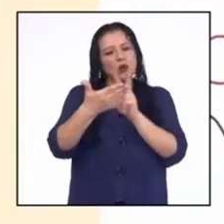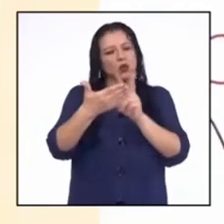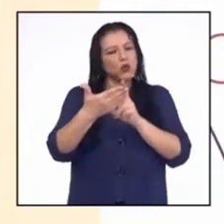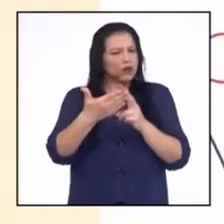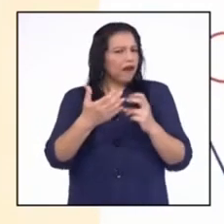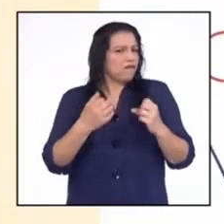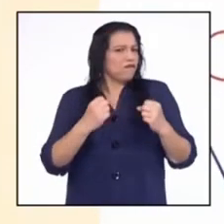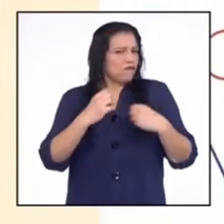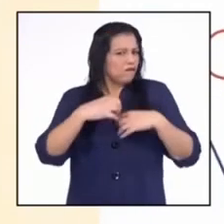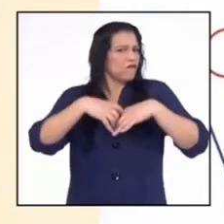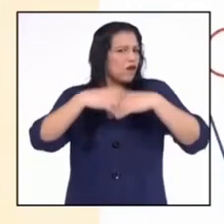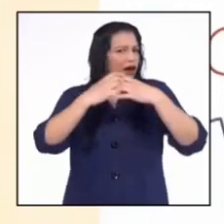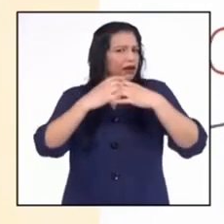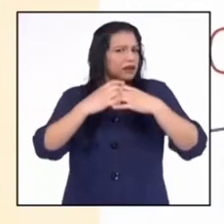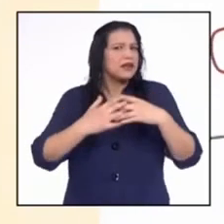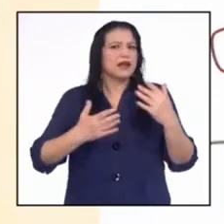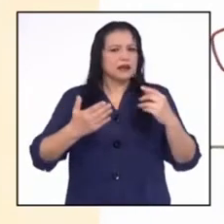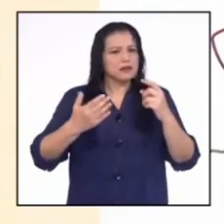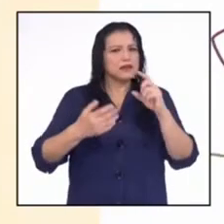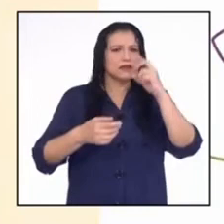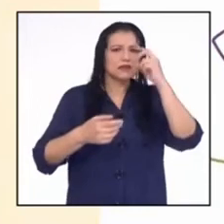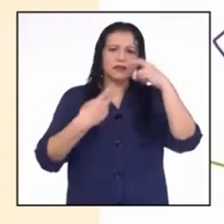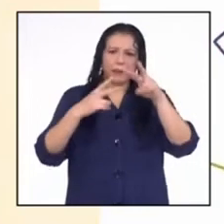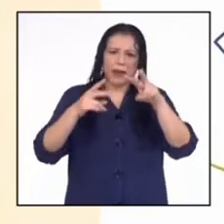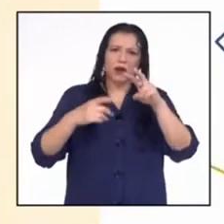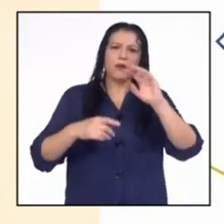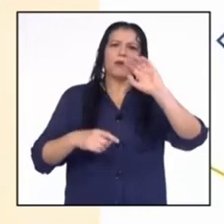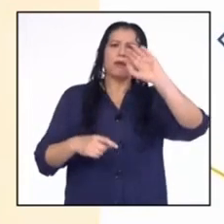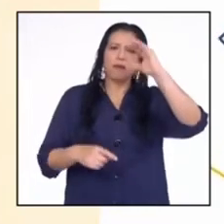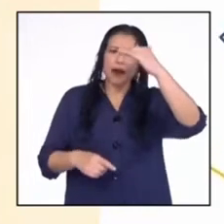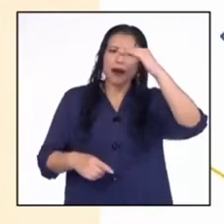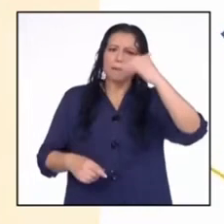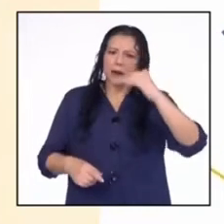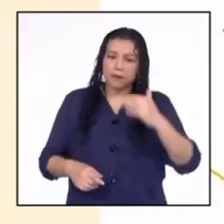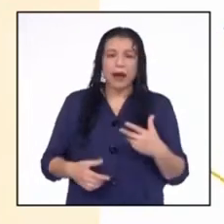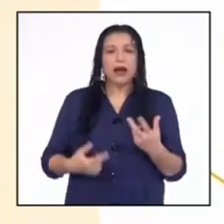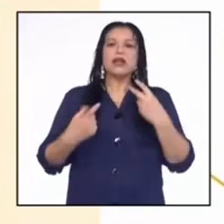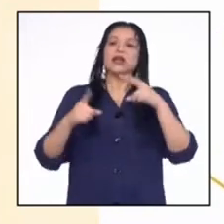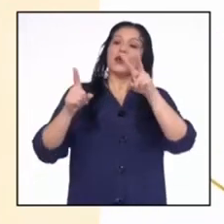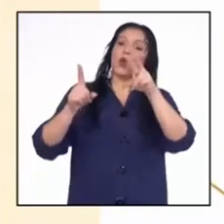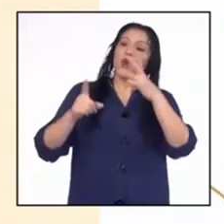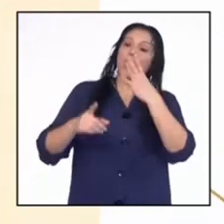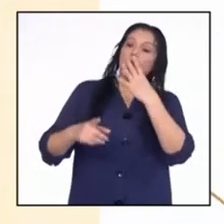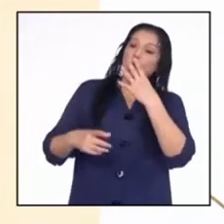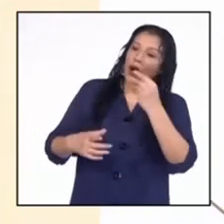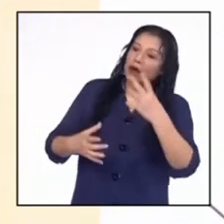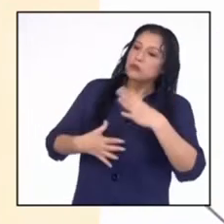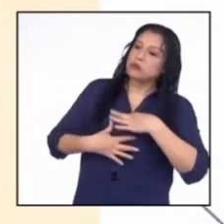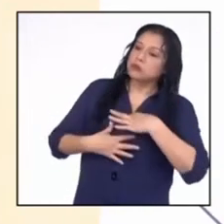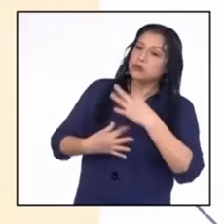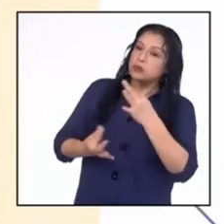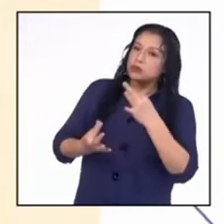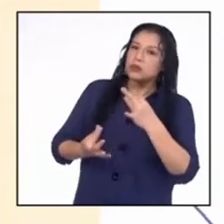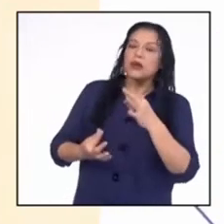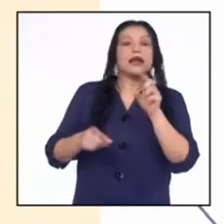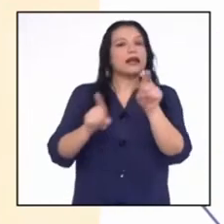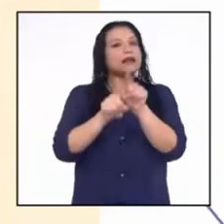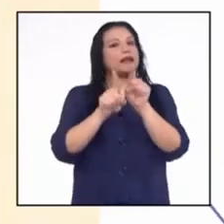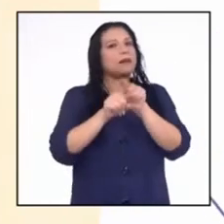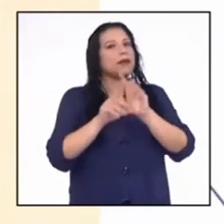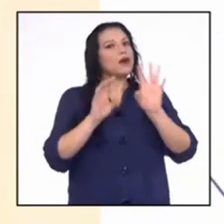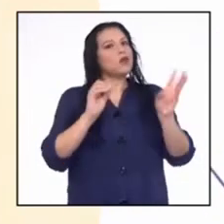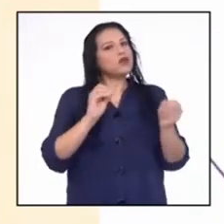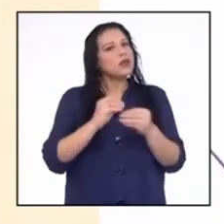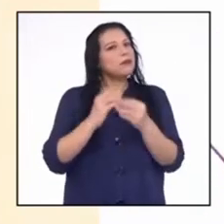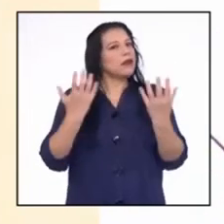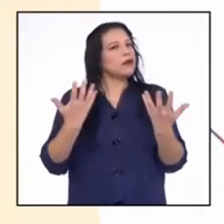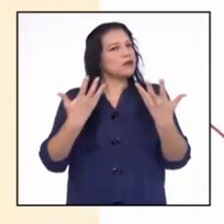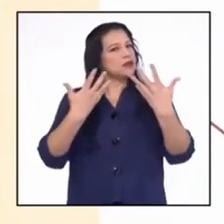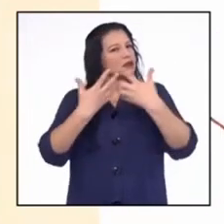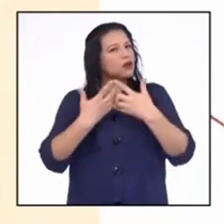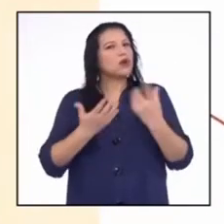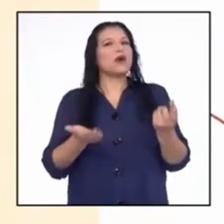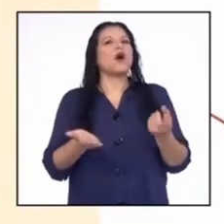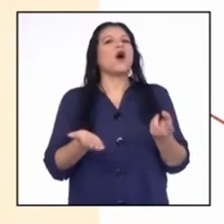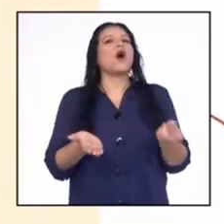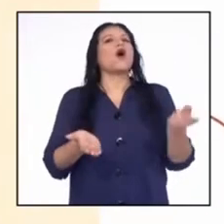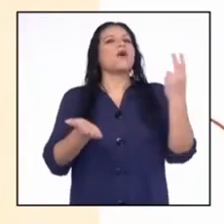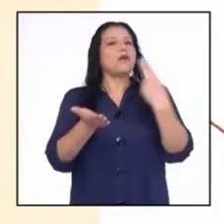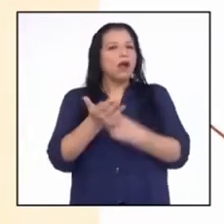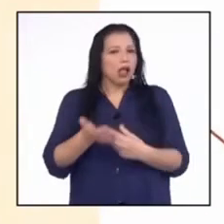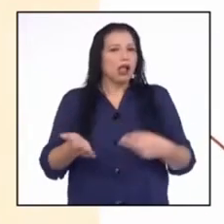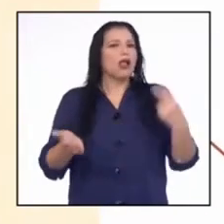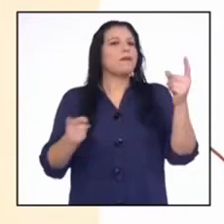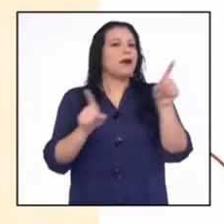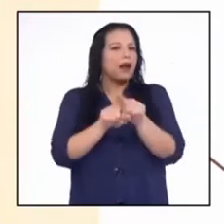fuerza, más secuencia y lo hace más atractivo. Además, veo un tema adicional de cohesión con la repetición de